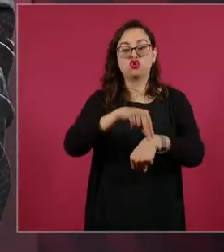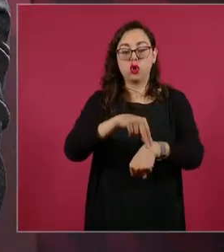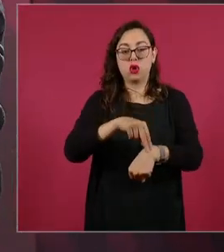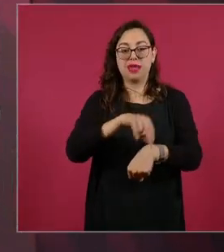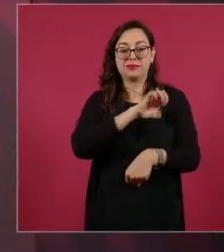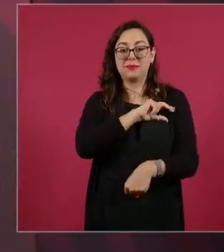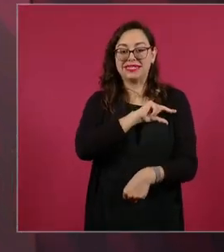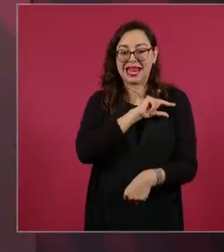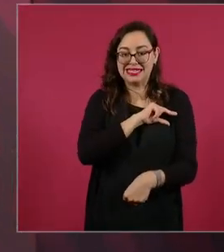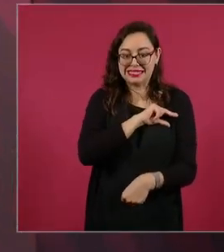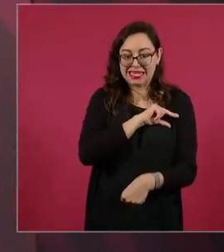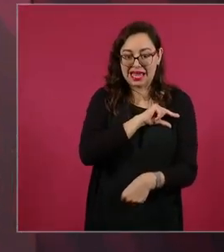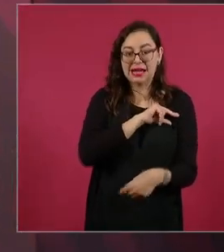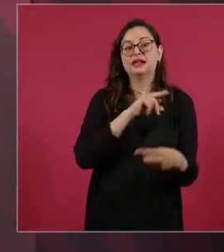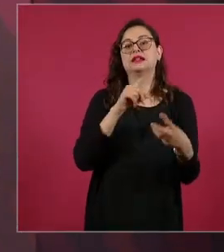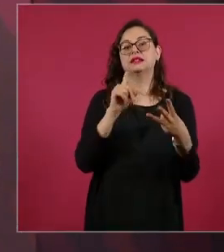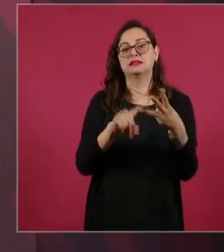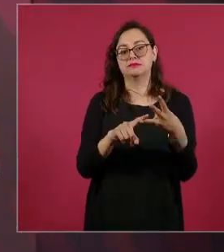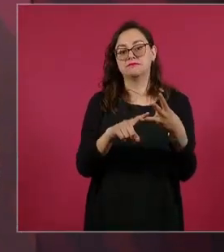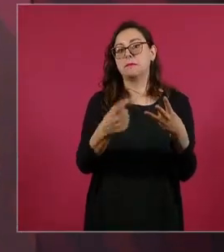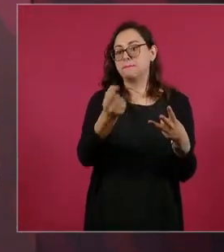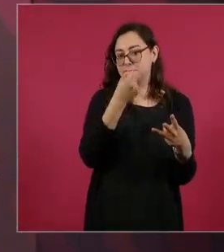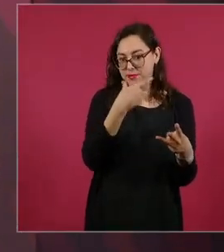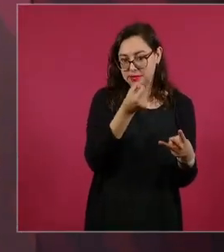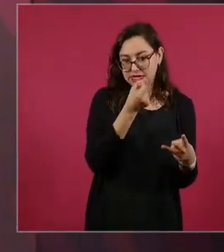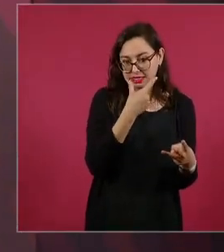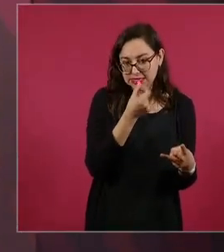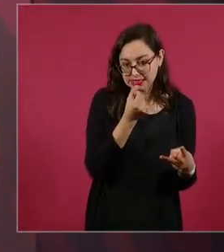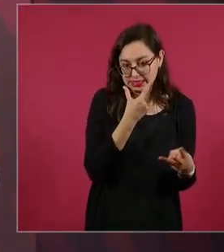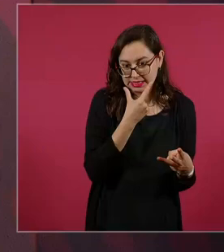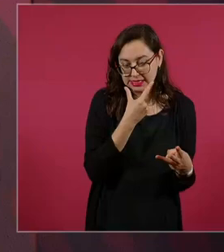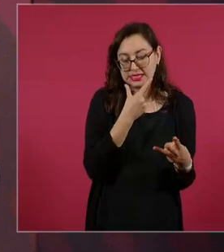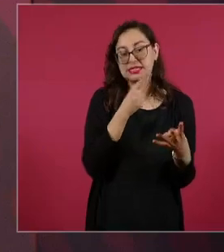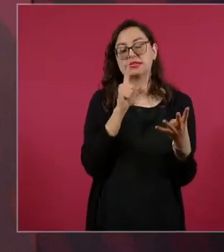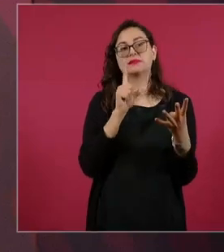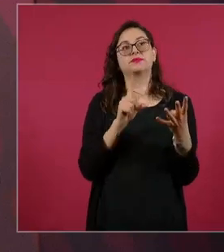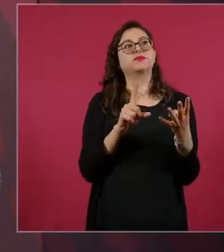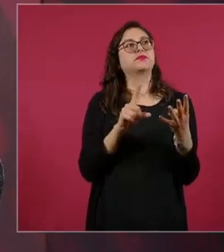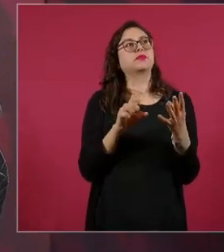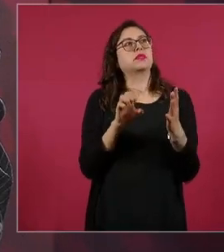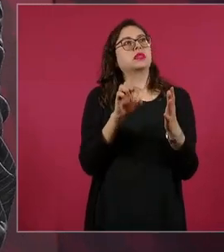medicina ya estamos en el caso del Issste